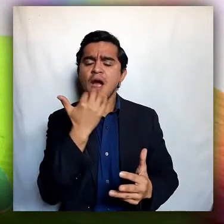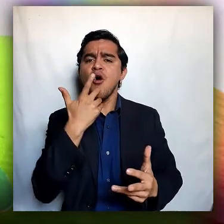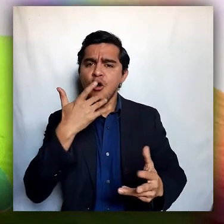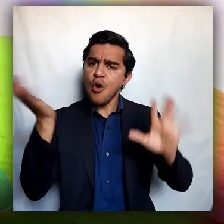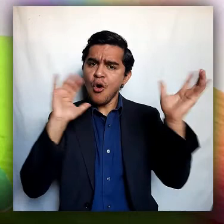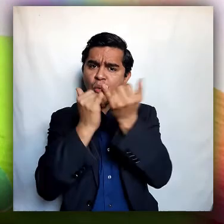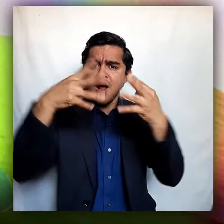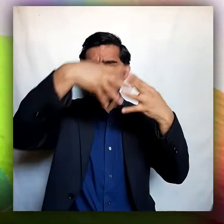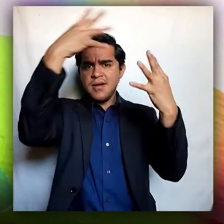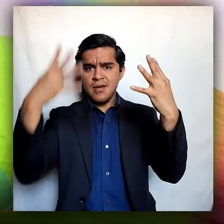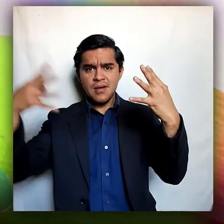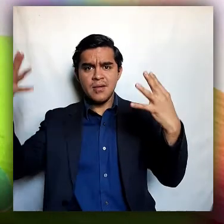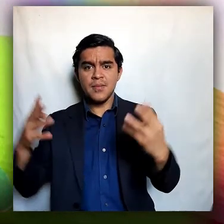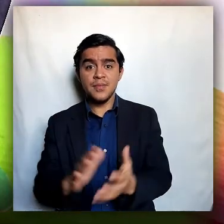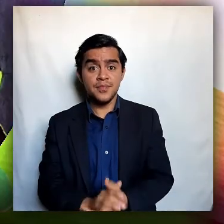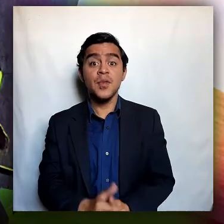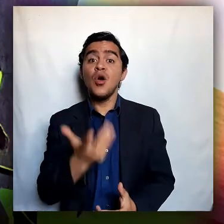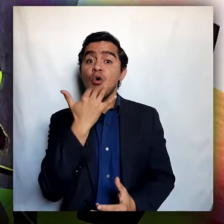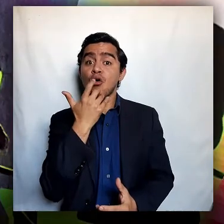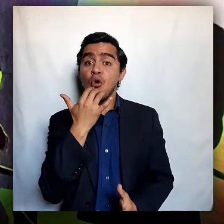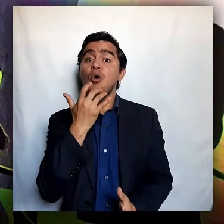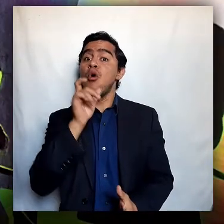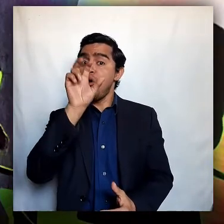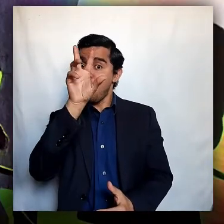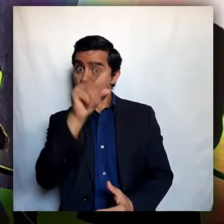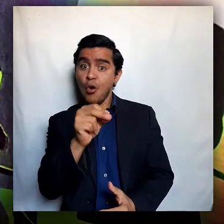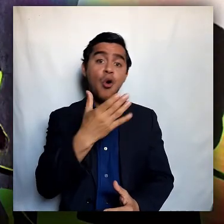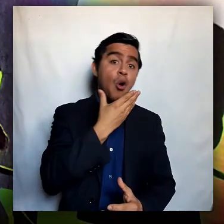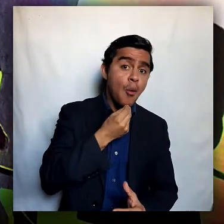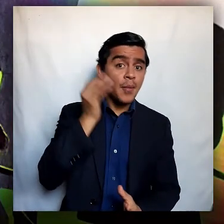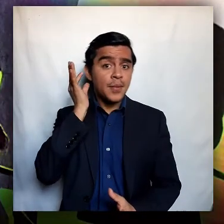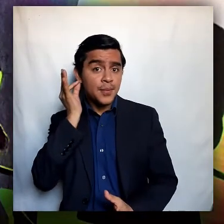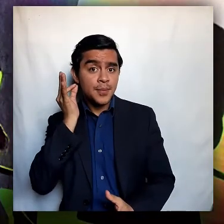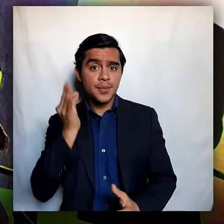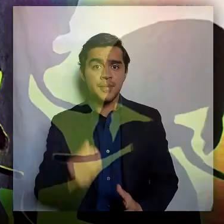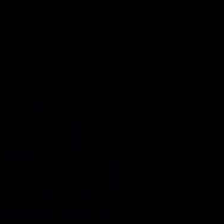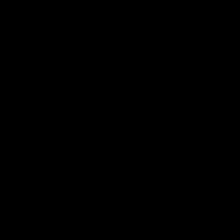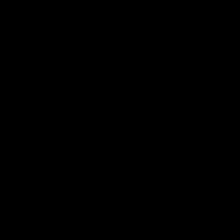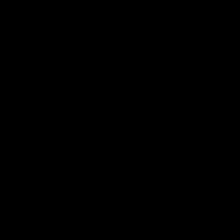arco iris. Los colores no tienen género.